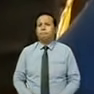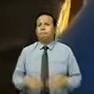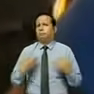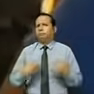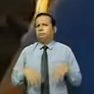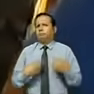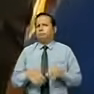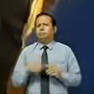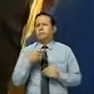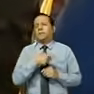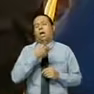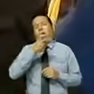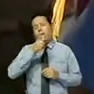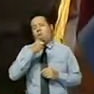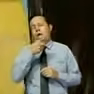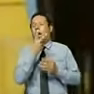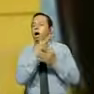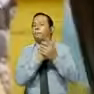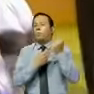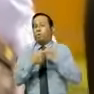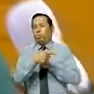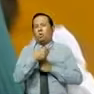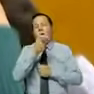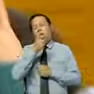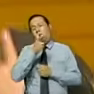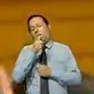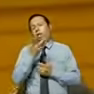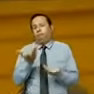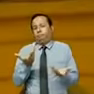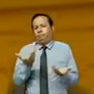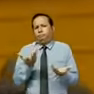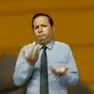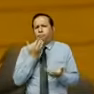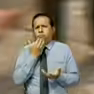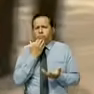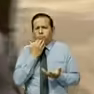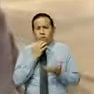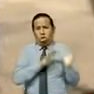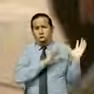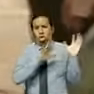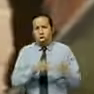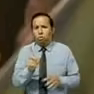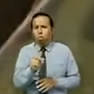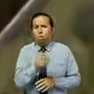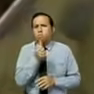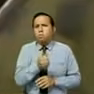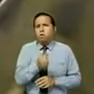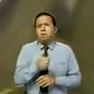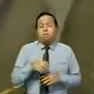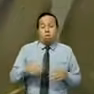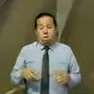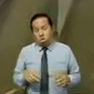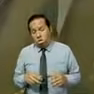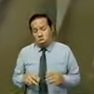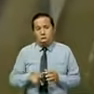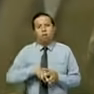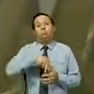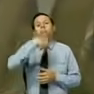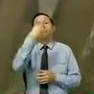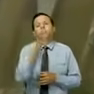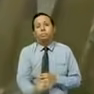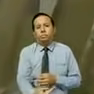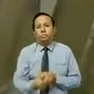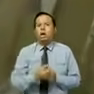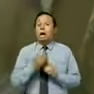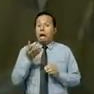abajo. Estaban tomados. Se presume que la caída fue accidental. La policía interrogó a vecinos y familiares. Lo que